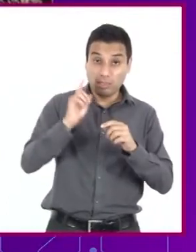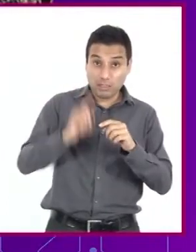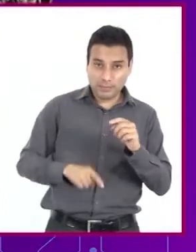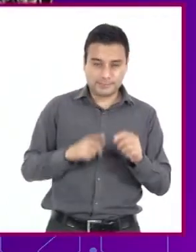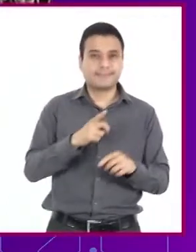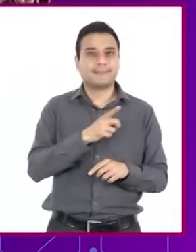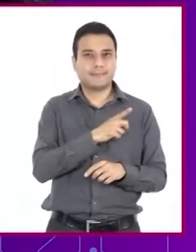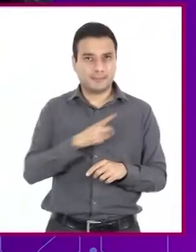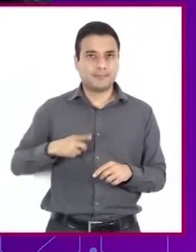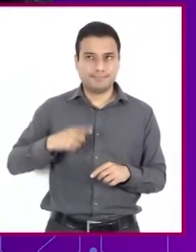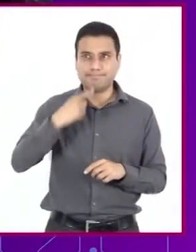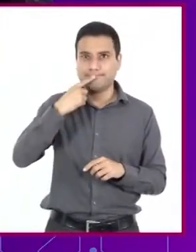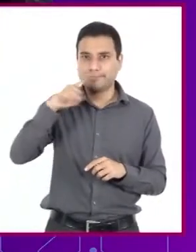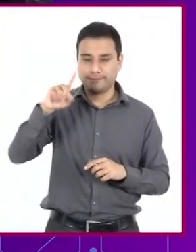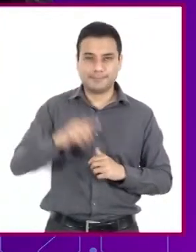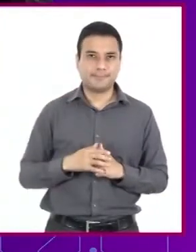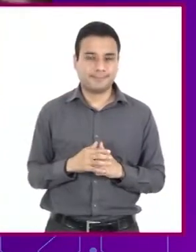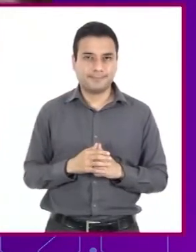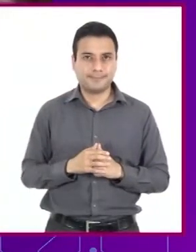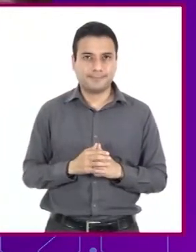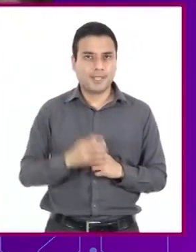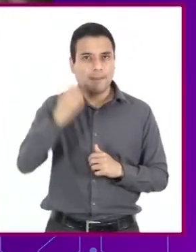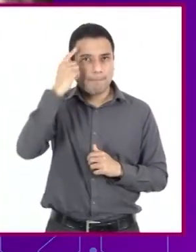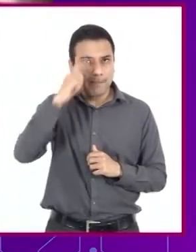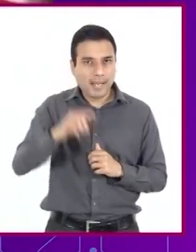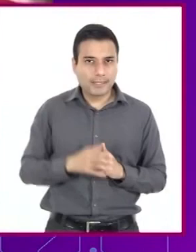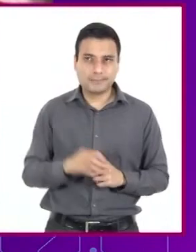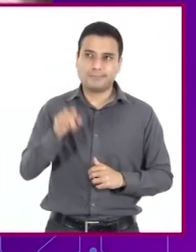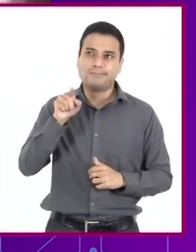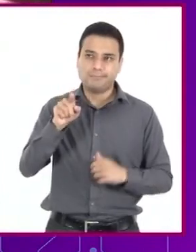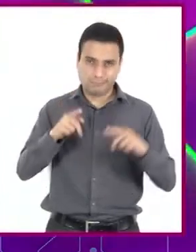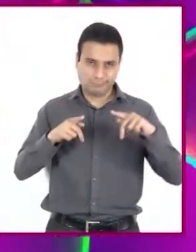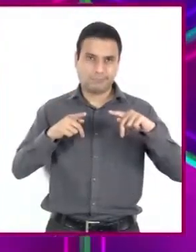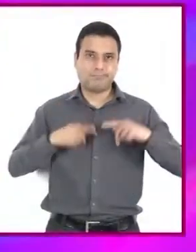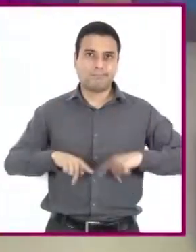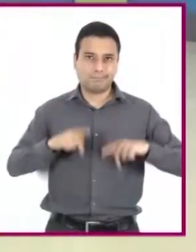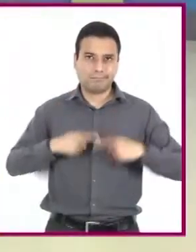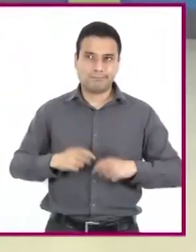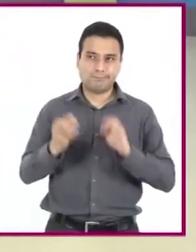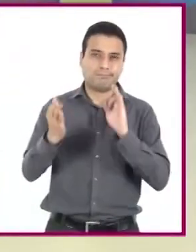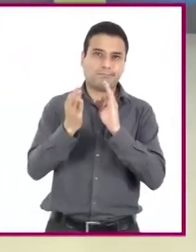denunciar a quien viola la ley, para que rinda cuentas ante las autoridades.